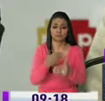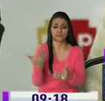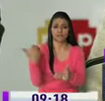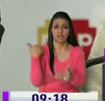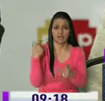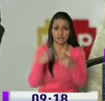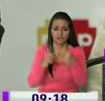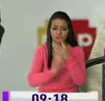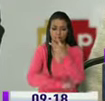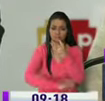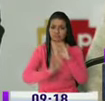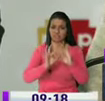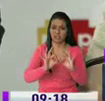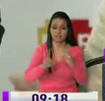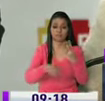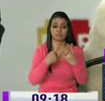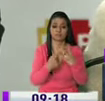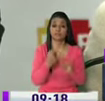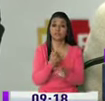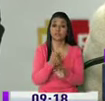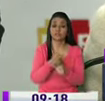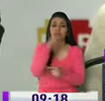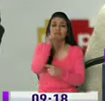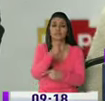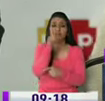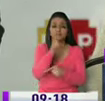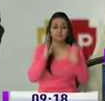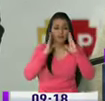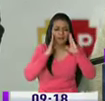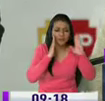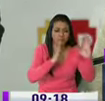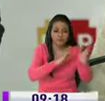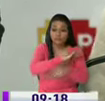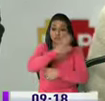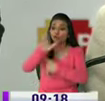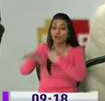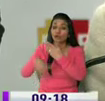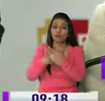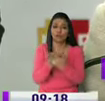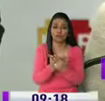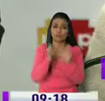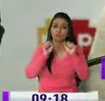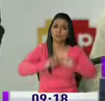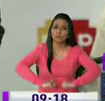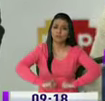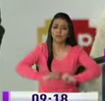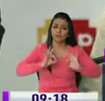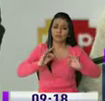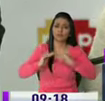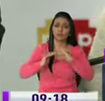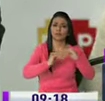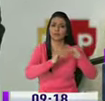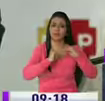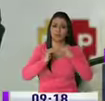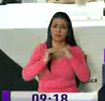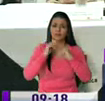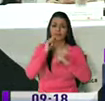las sanciones proporcionales, y por eso necesitamos escuchar a todos los involucrados para que haya un justo equilibrio en la